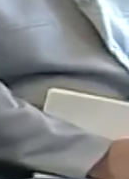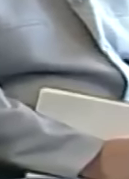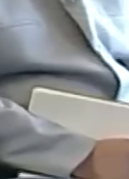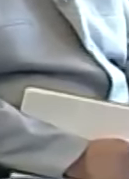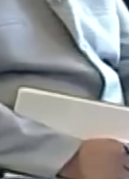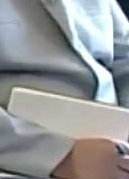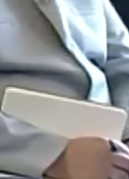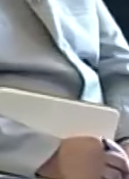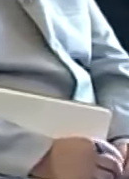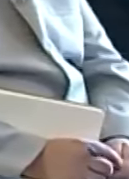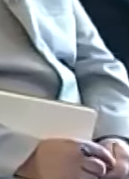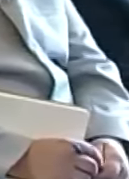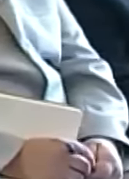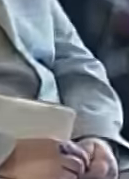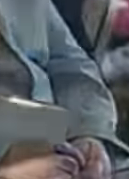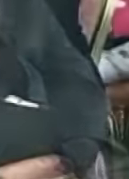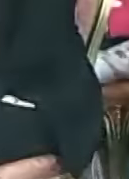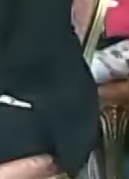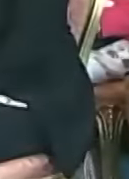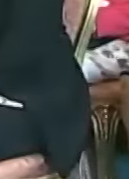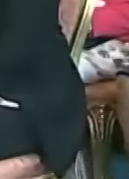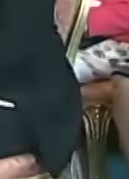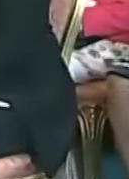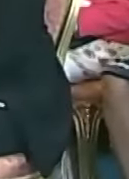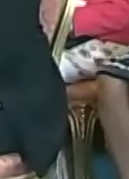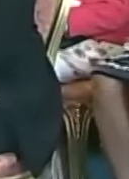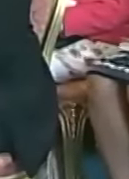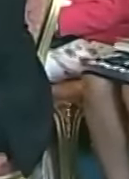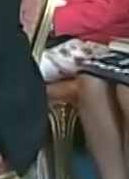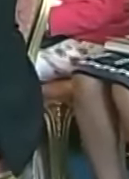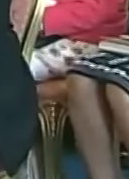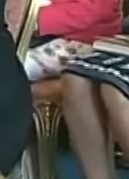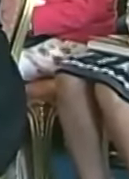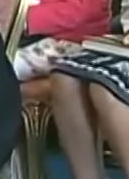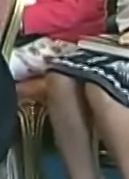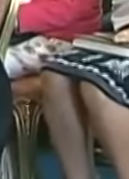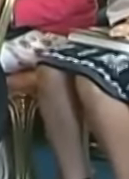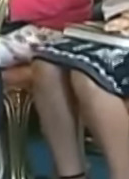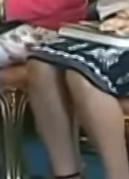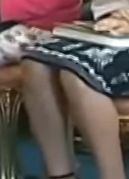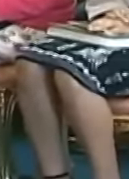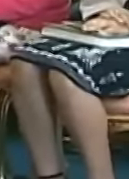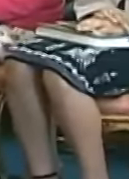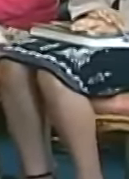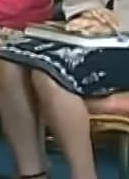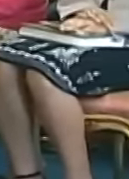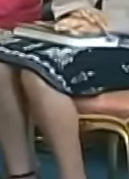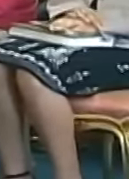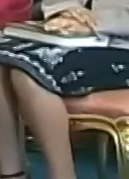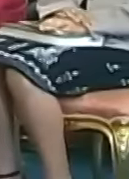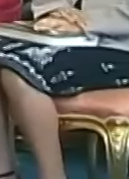cuidando? ¿Comiendo sano? ¿Lo certifica? Yo creo que no.